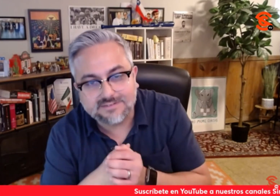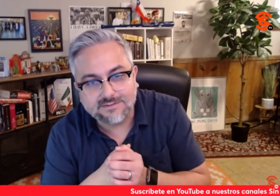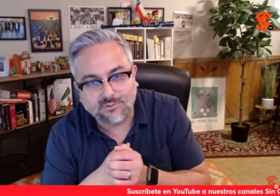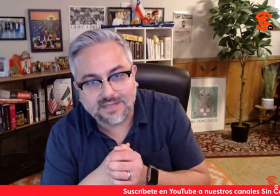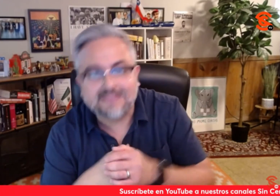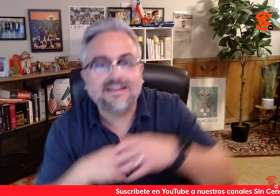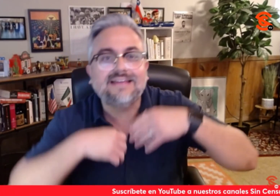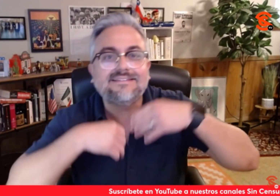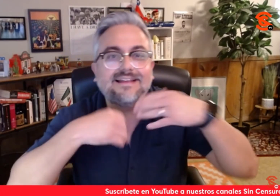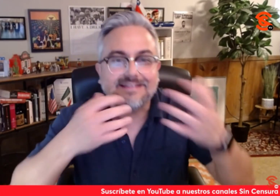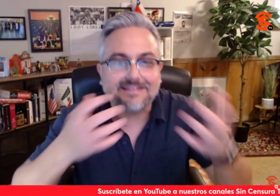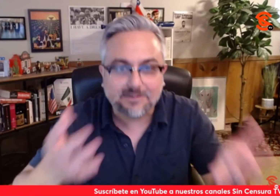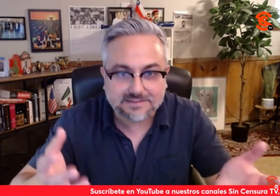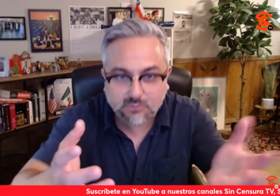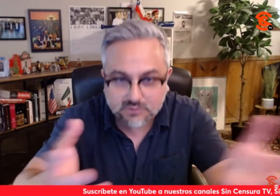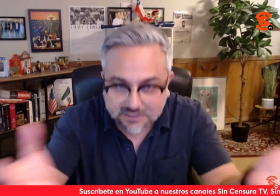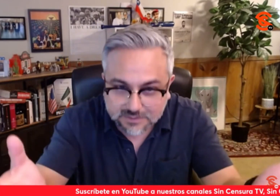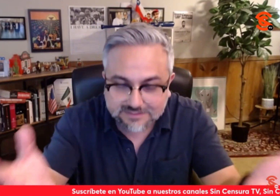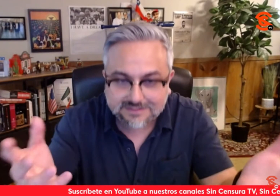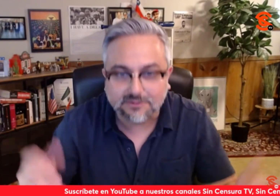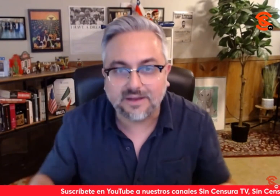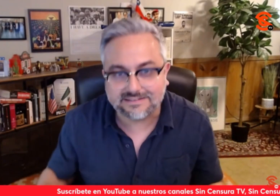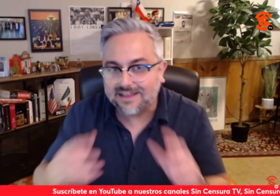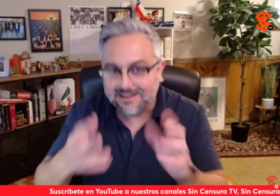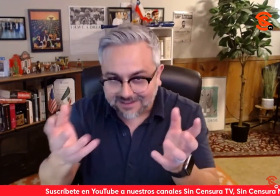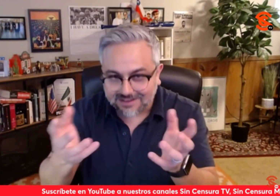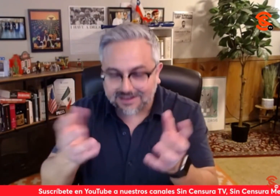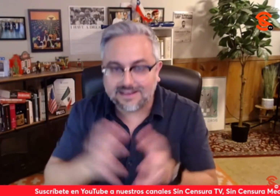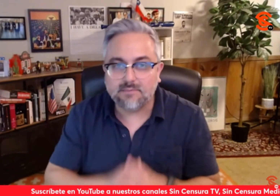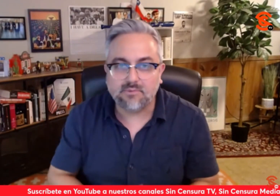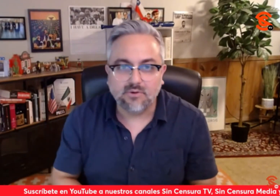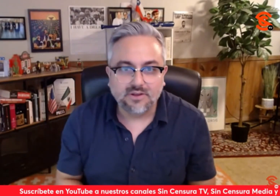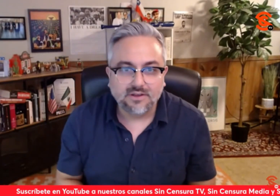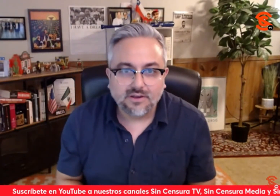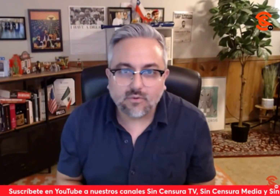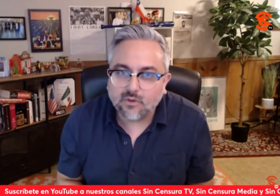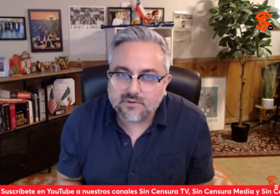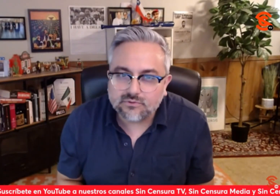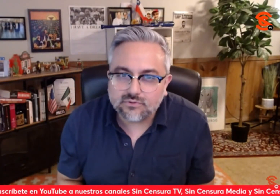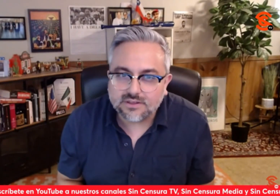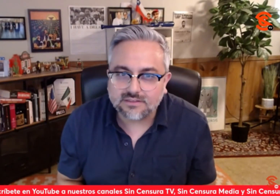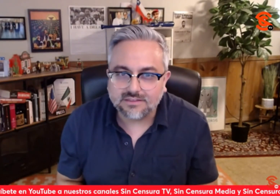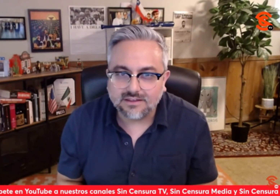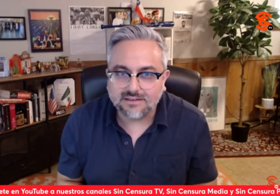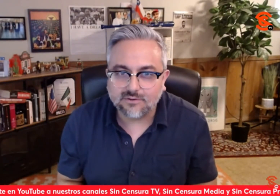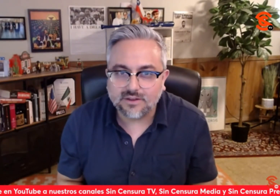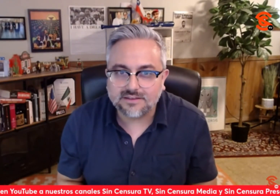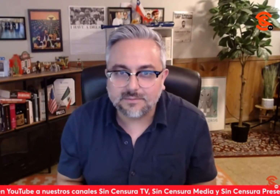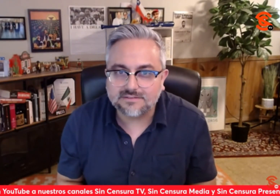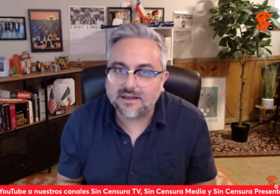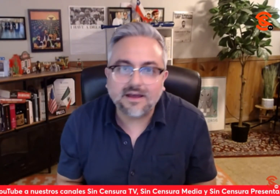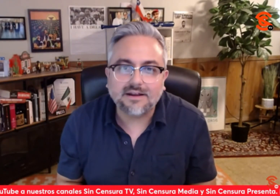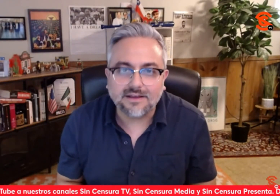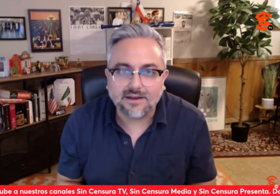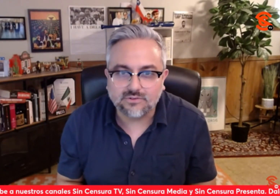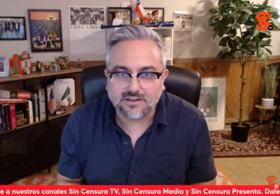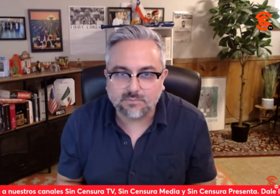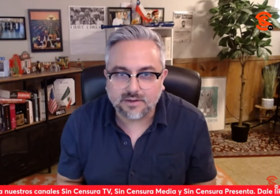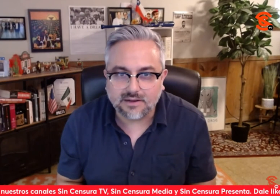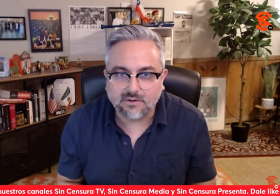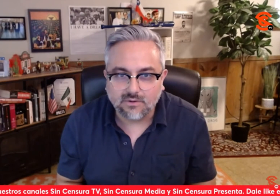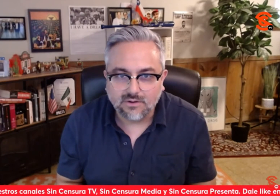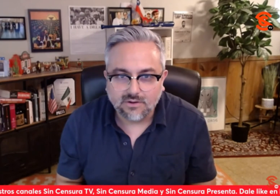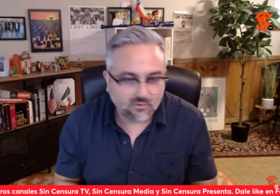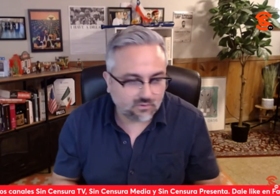dueño de Sin Censura y es el que hace las entrevistas muchas veces, ¿no? Ahí está el ejemplo. ¿Cuándo ha visto usted hacer una entrevista a Ricardo